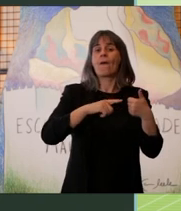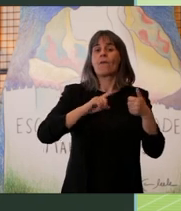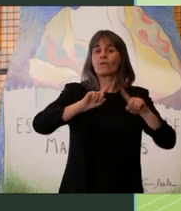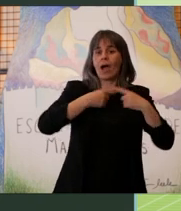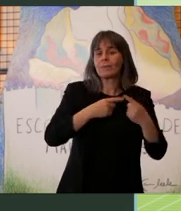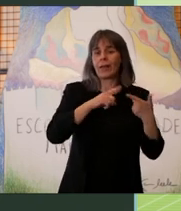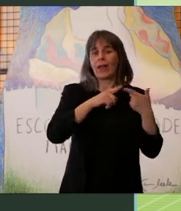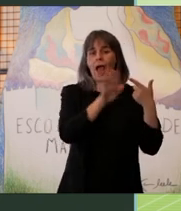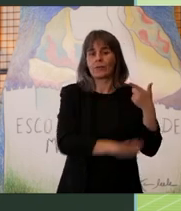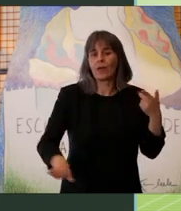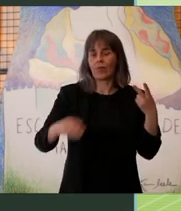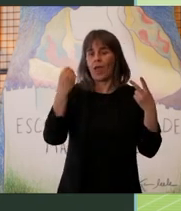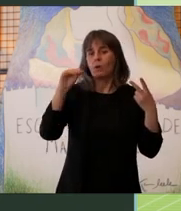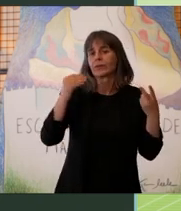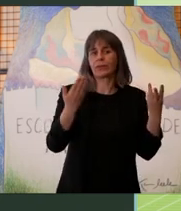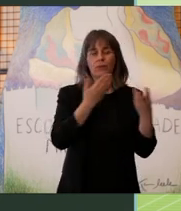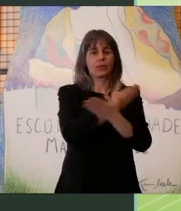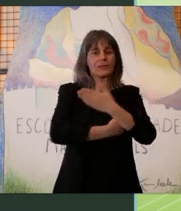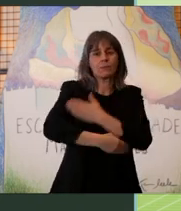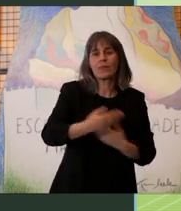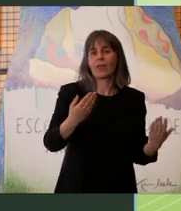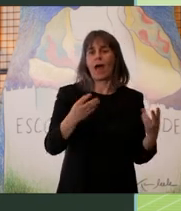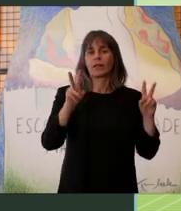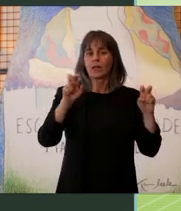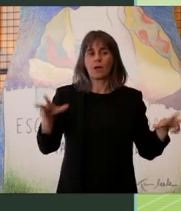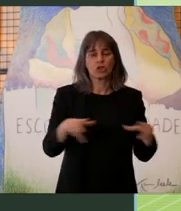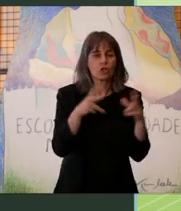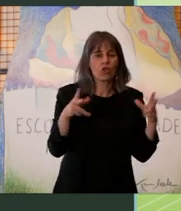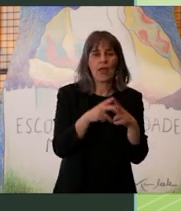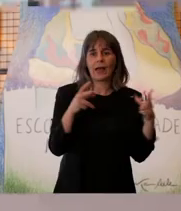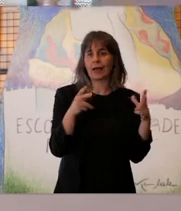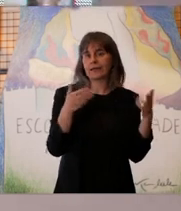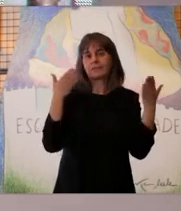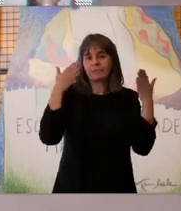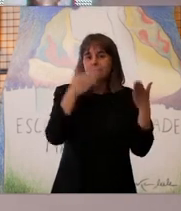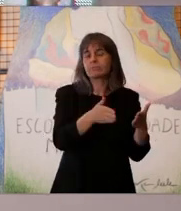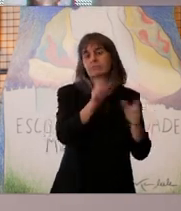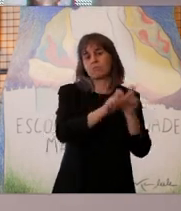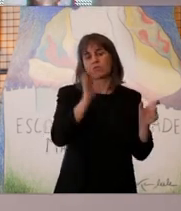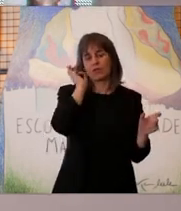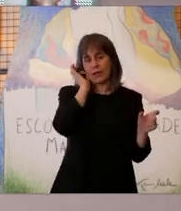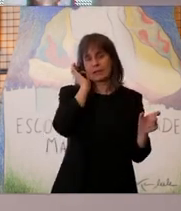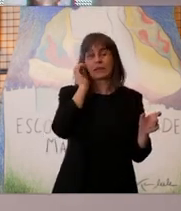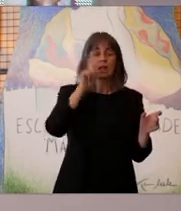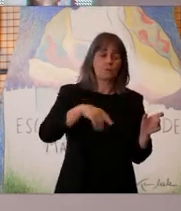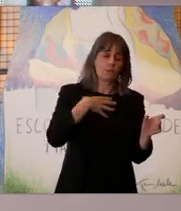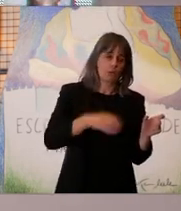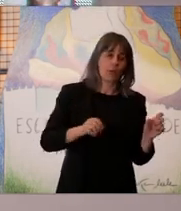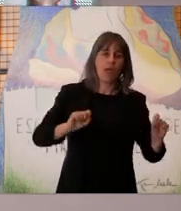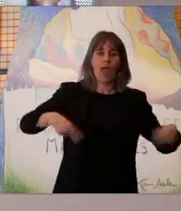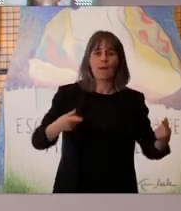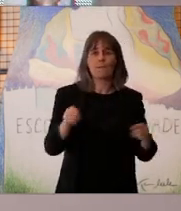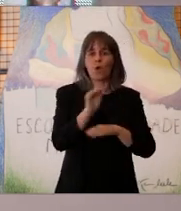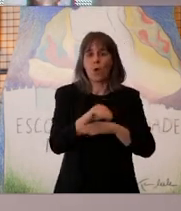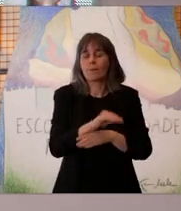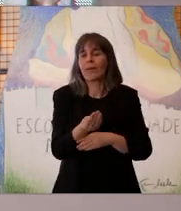juventud discapacidad personas mayores asuntos sociales algo menos pero también medio ambiente recursos naturales o energía